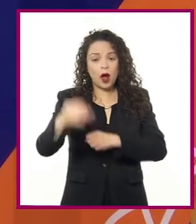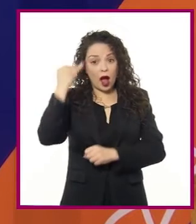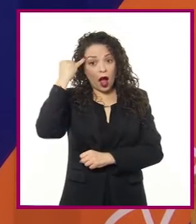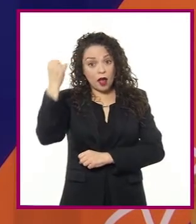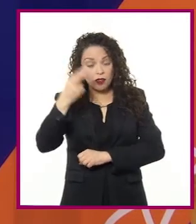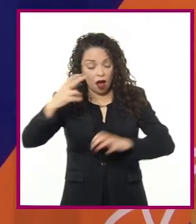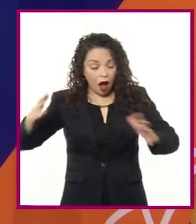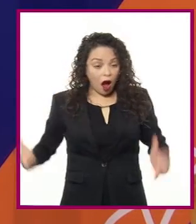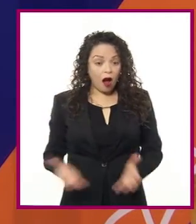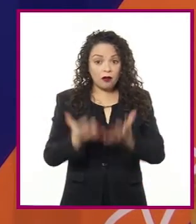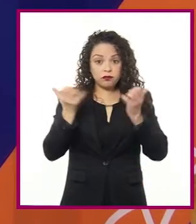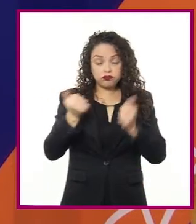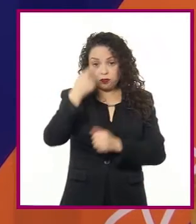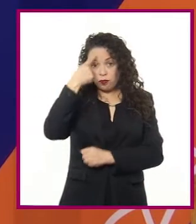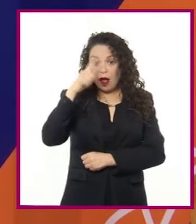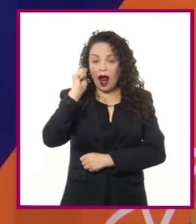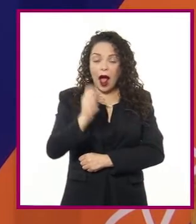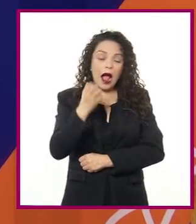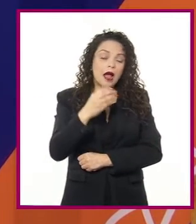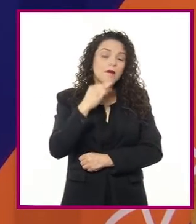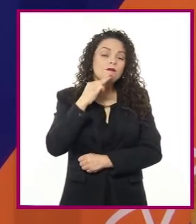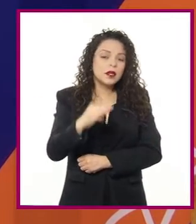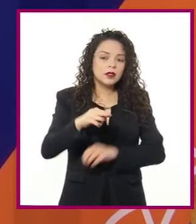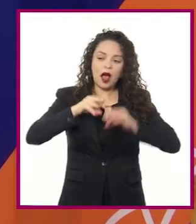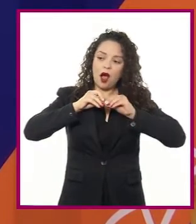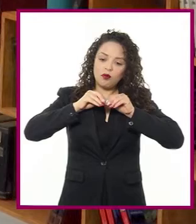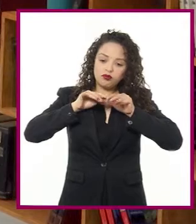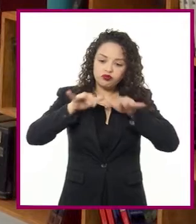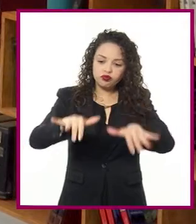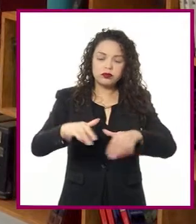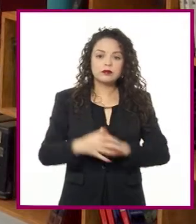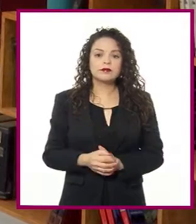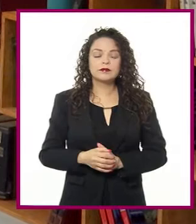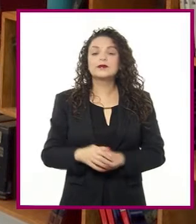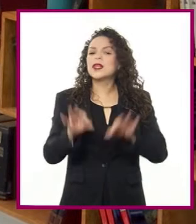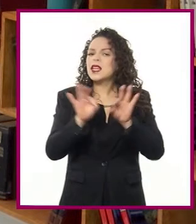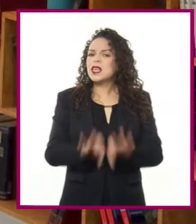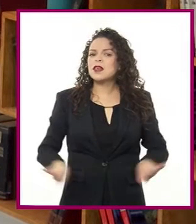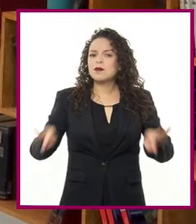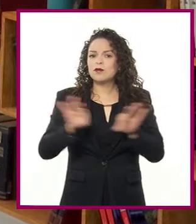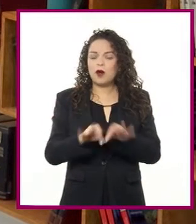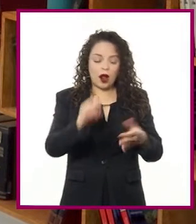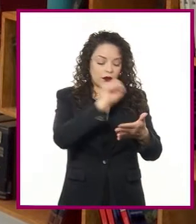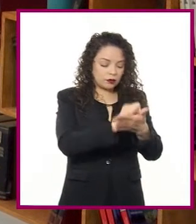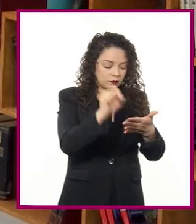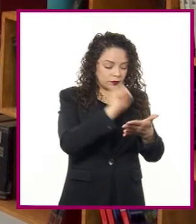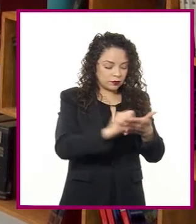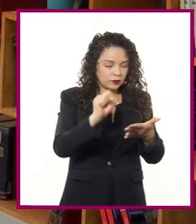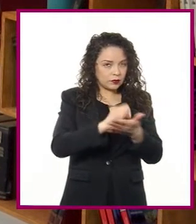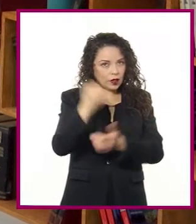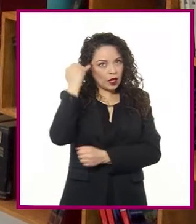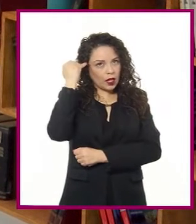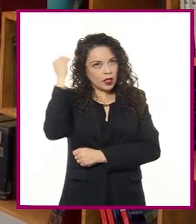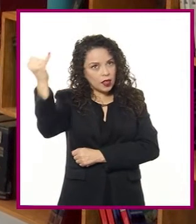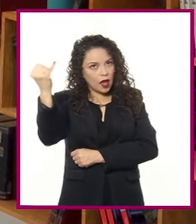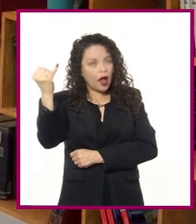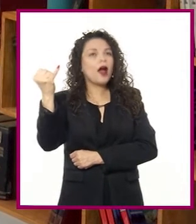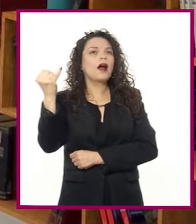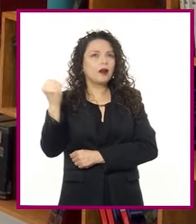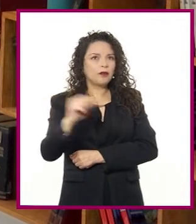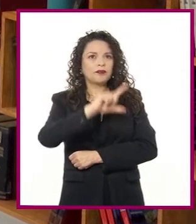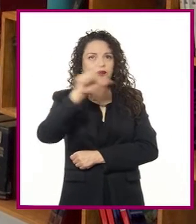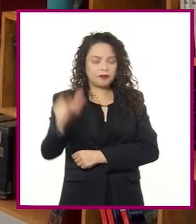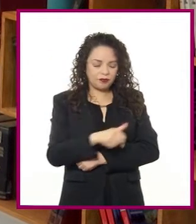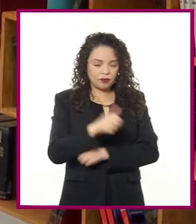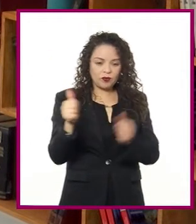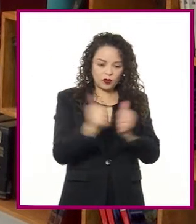queramos plasmar para transmitir el mensaje. Es importante tomar nota de esas ideas para organizarlas y a partir